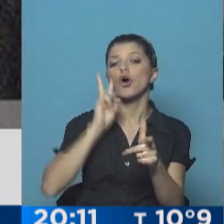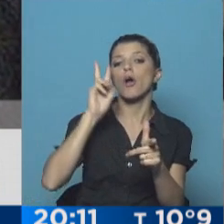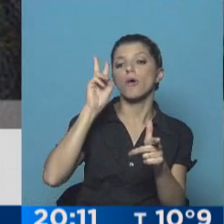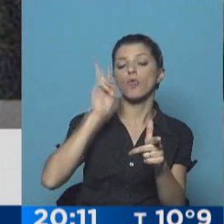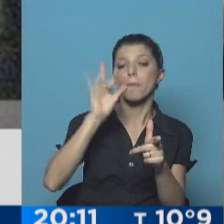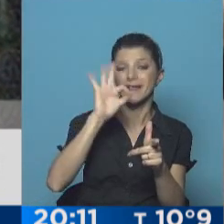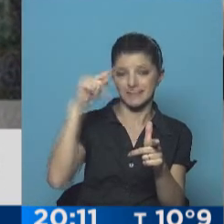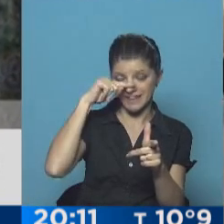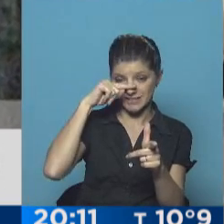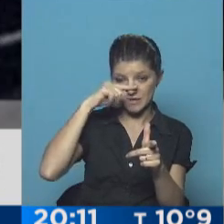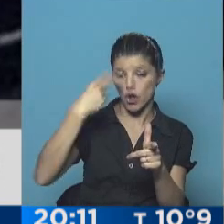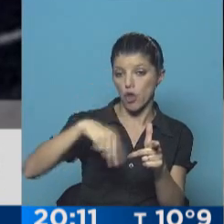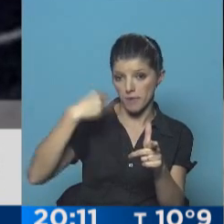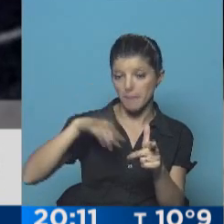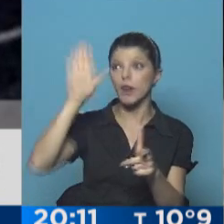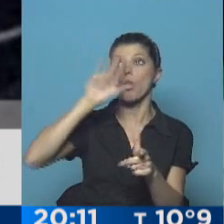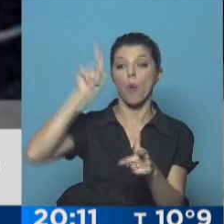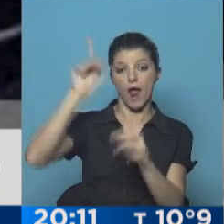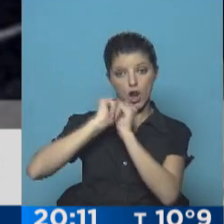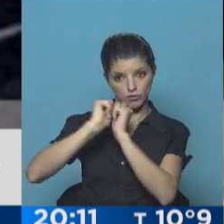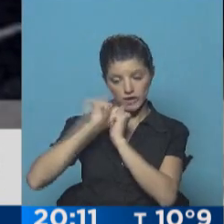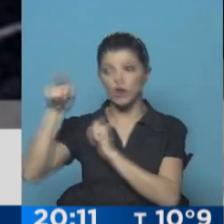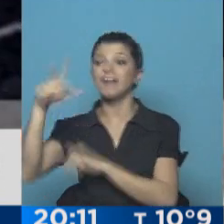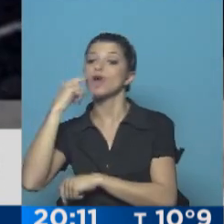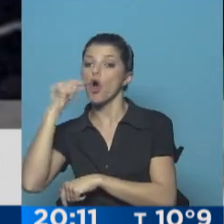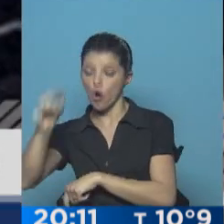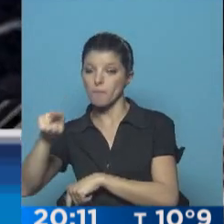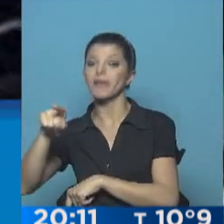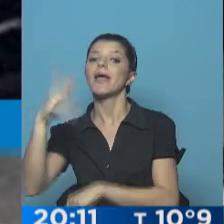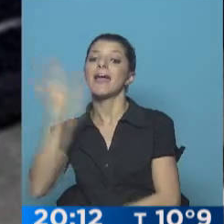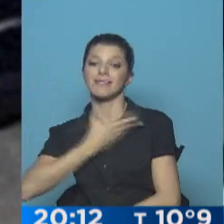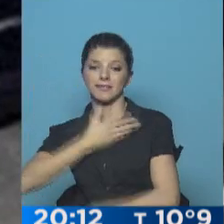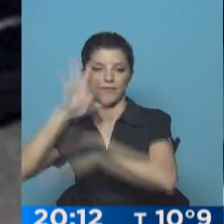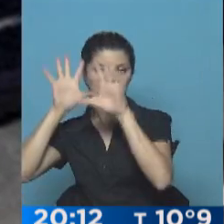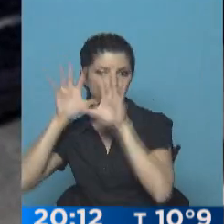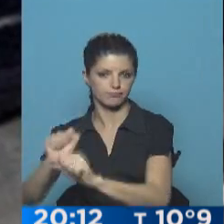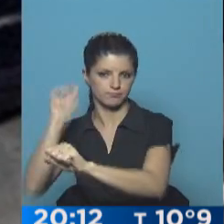en la ciudad de Rosario. Fue apresado en la ciudad santafesina de Pérez.